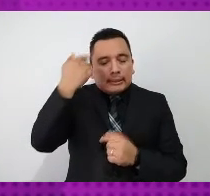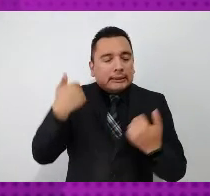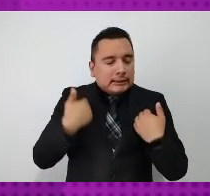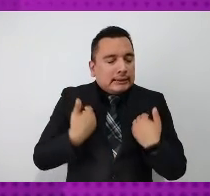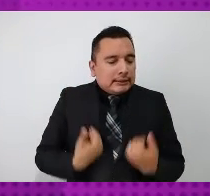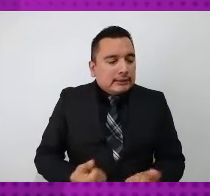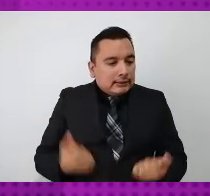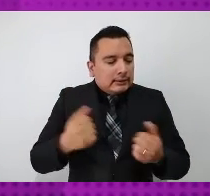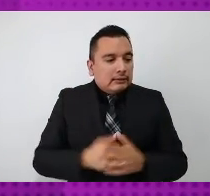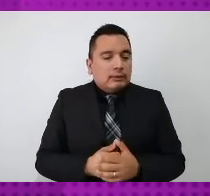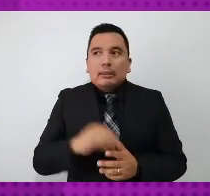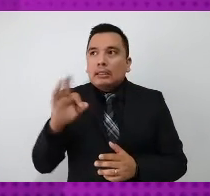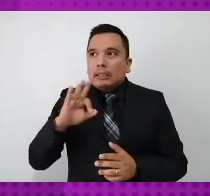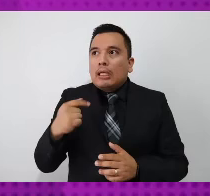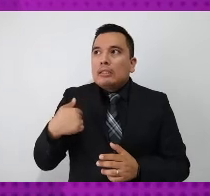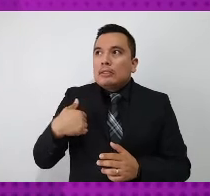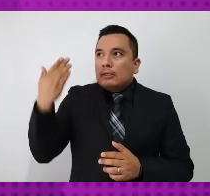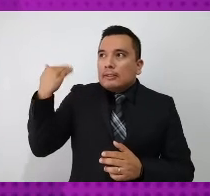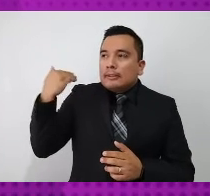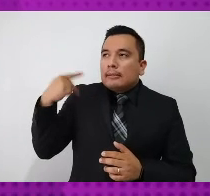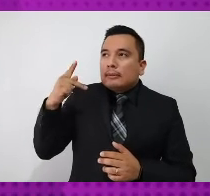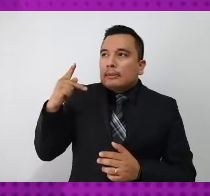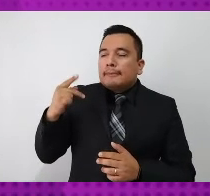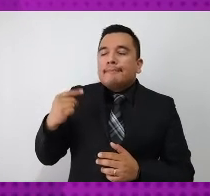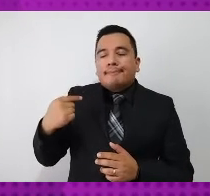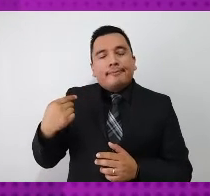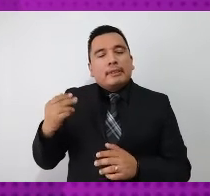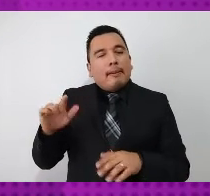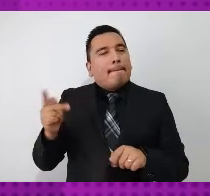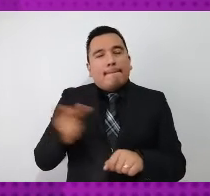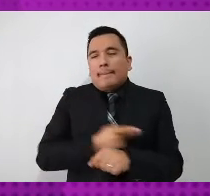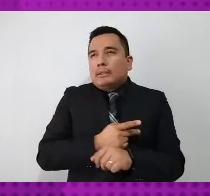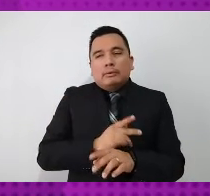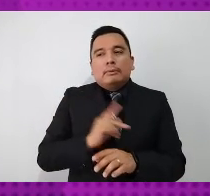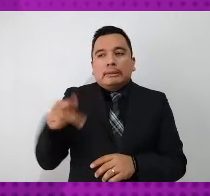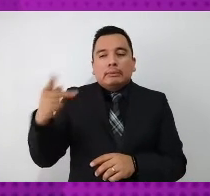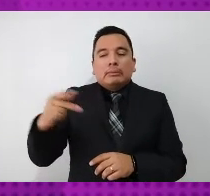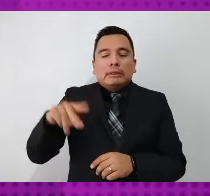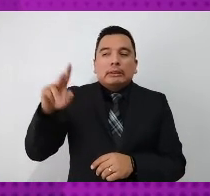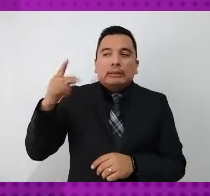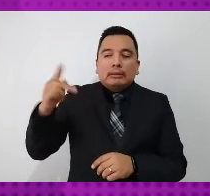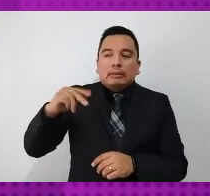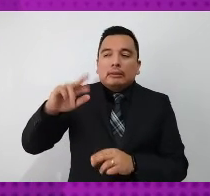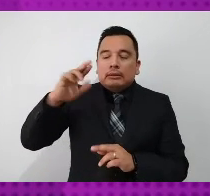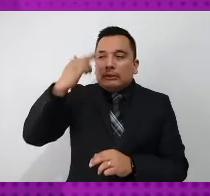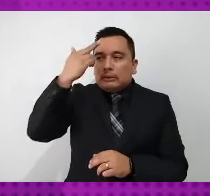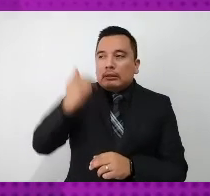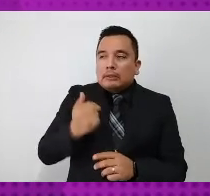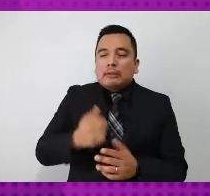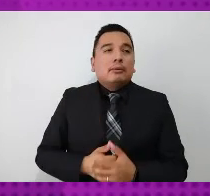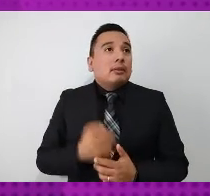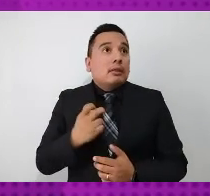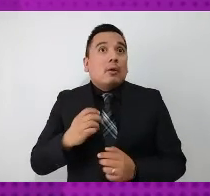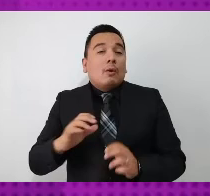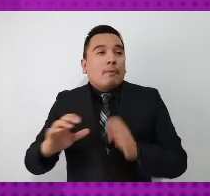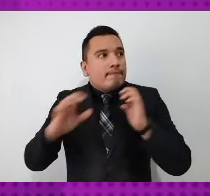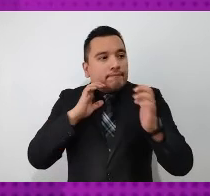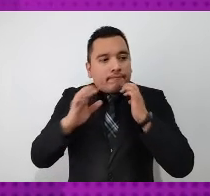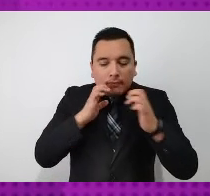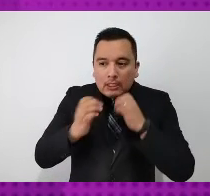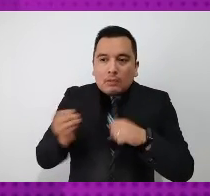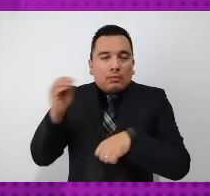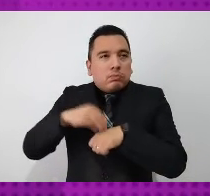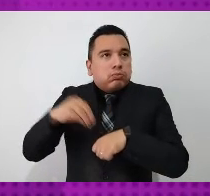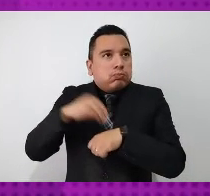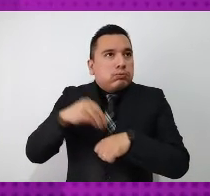razón fluyendo la información va surgiendo la comunicación y eso es lo más importante el seguir generando